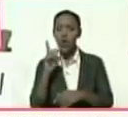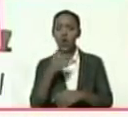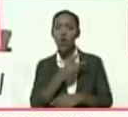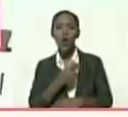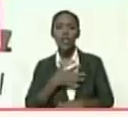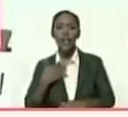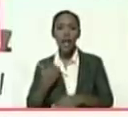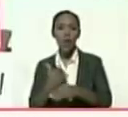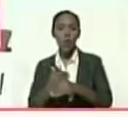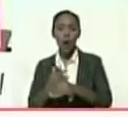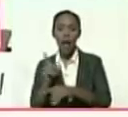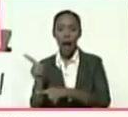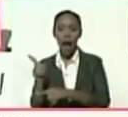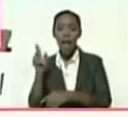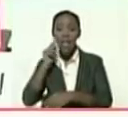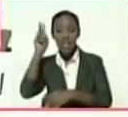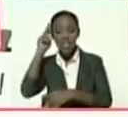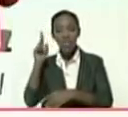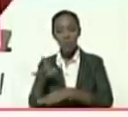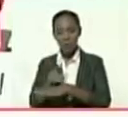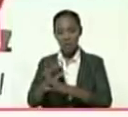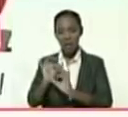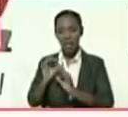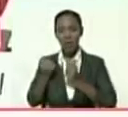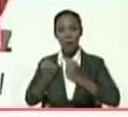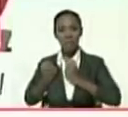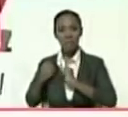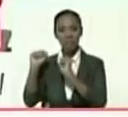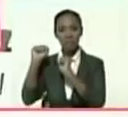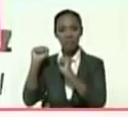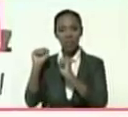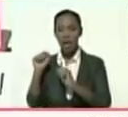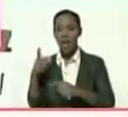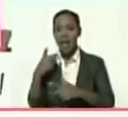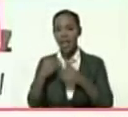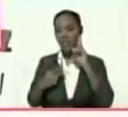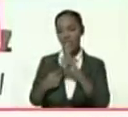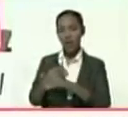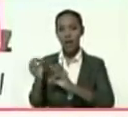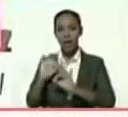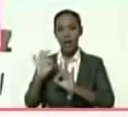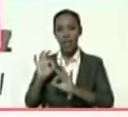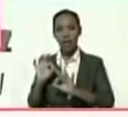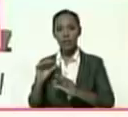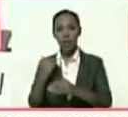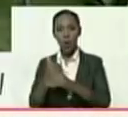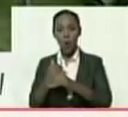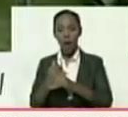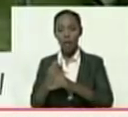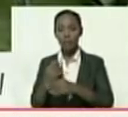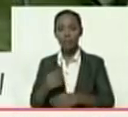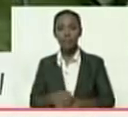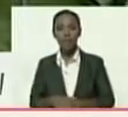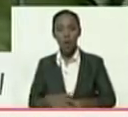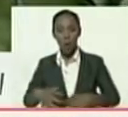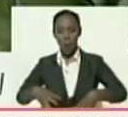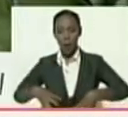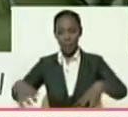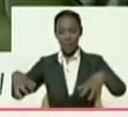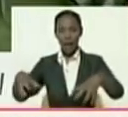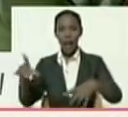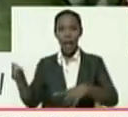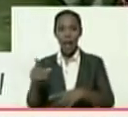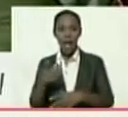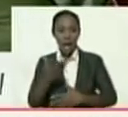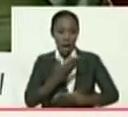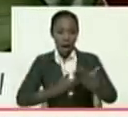que, además de ser indio, jamás haya renunciado a sus orígenes. Nadie lo vio aburguesado. Nadie lo vio cambiando